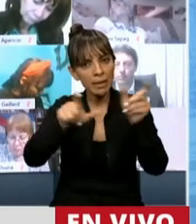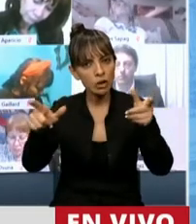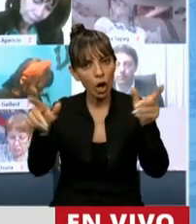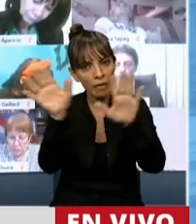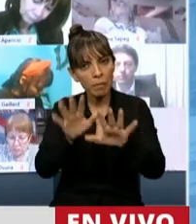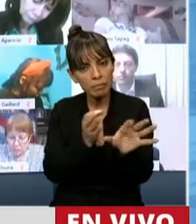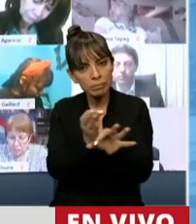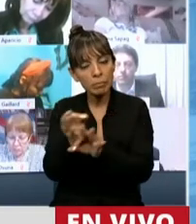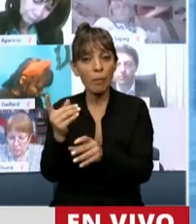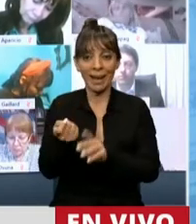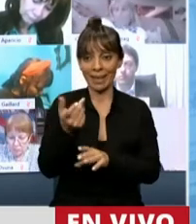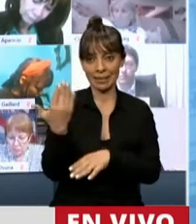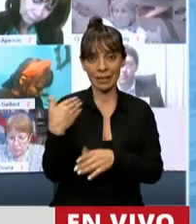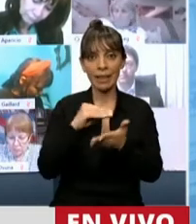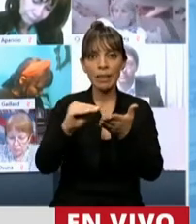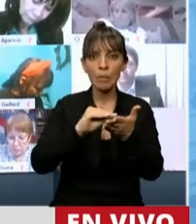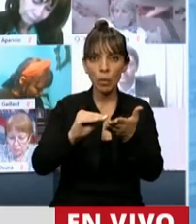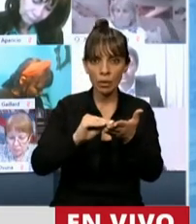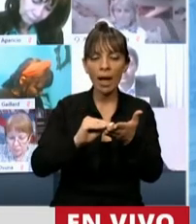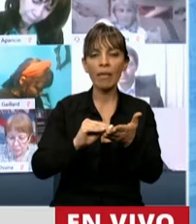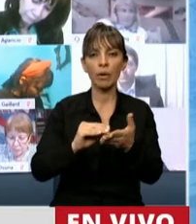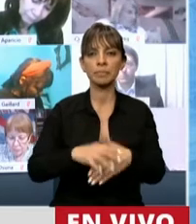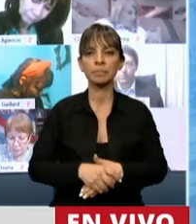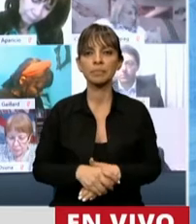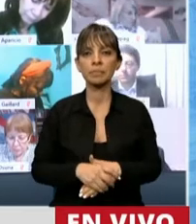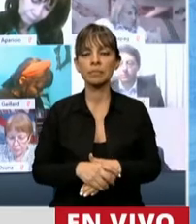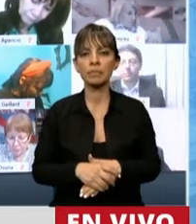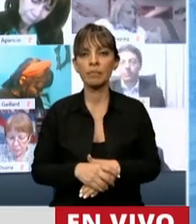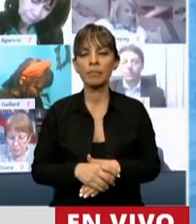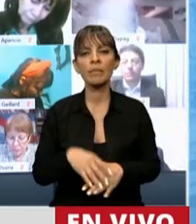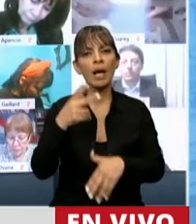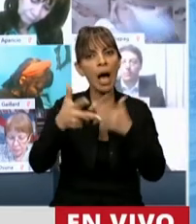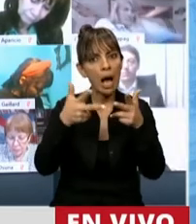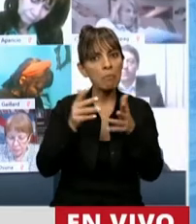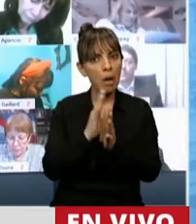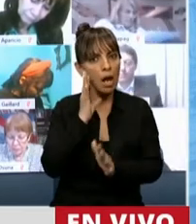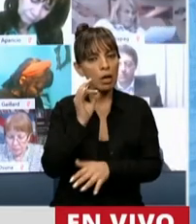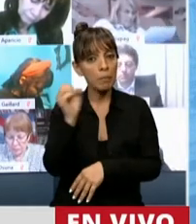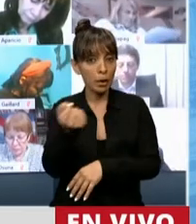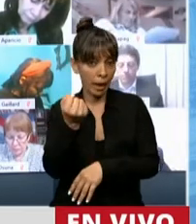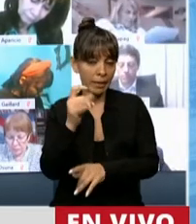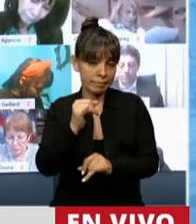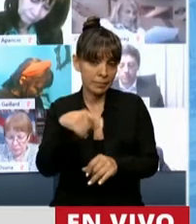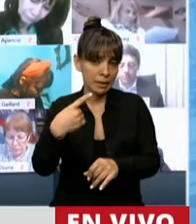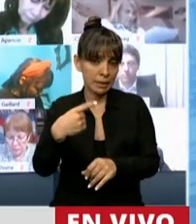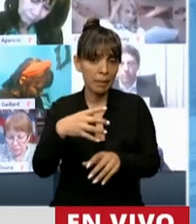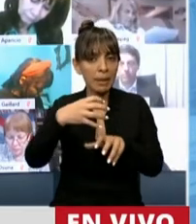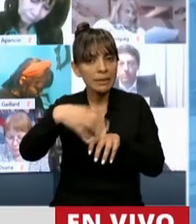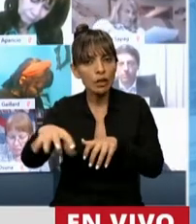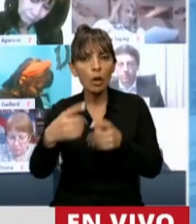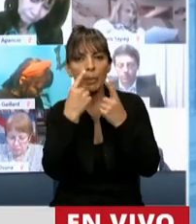recién el diputado que me antecedía hablaba de algo muy importante. El sector siempre se queja que no